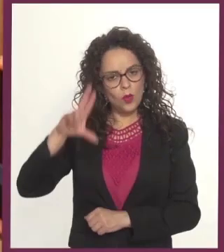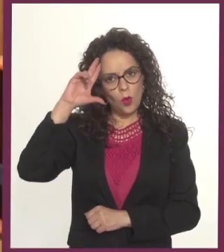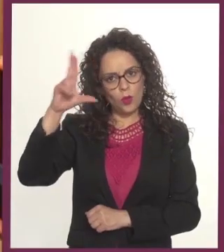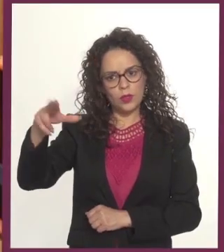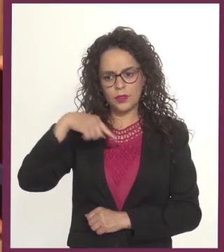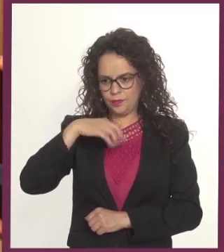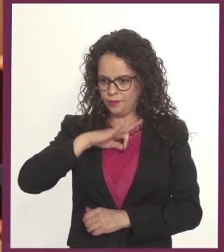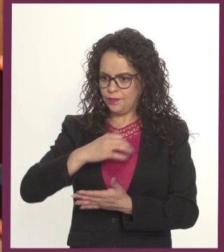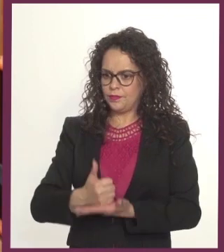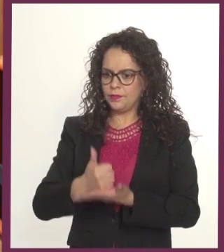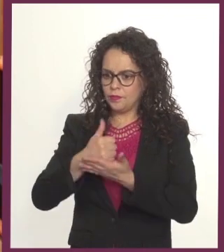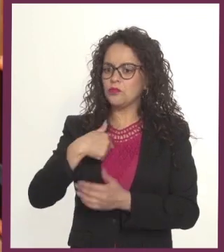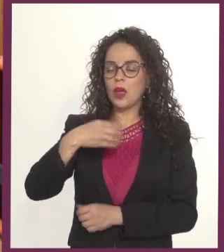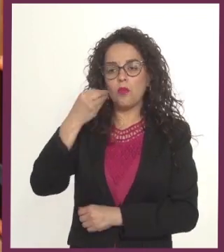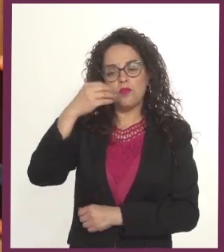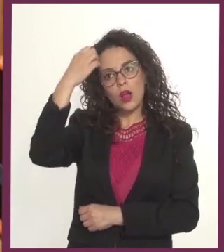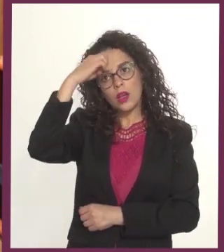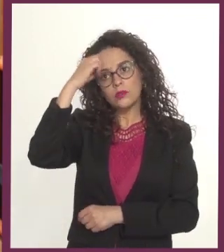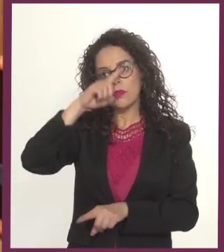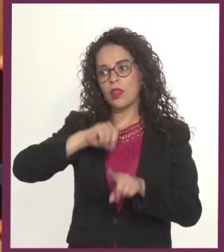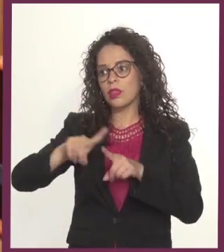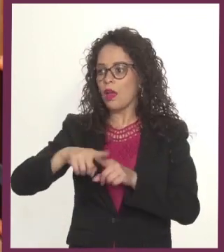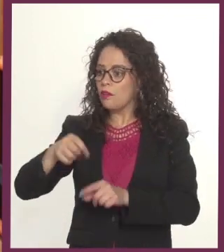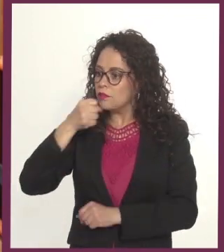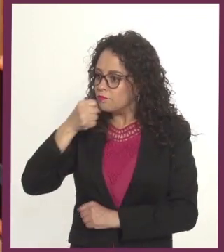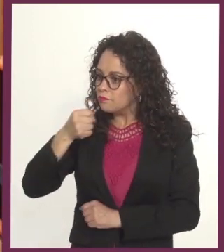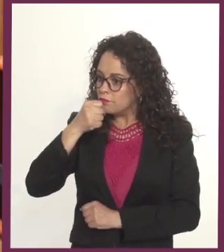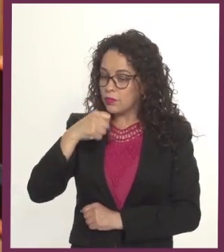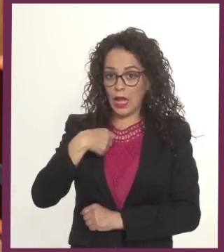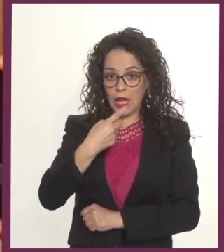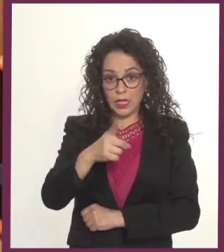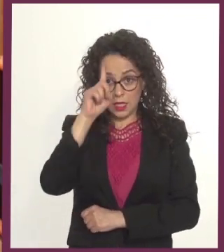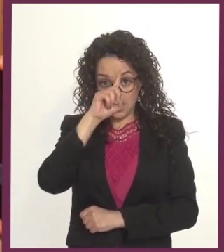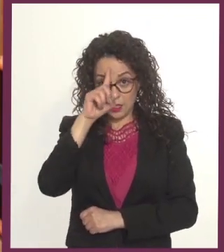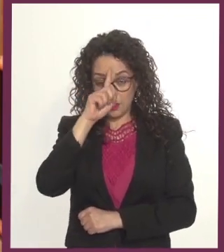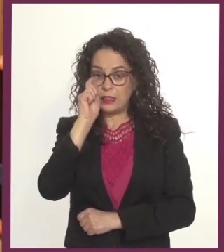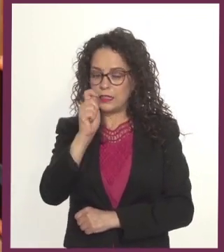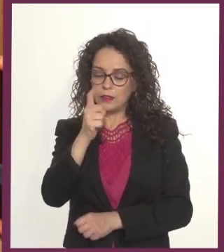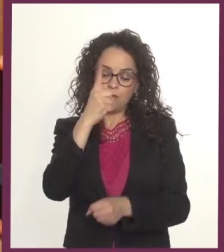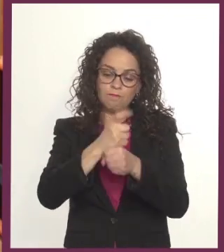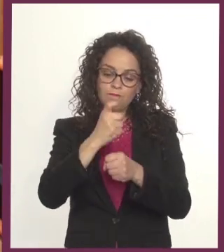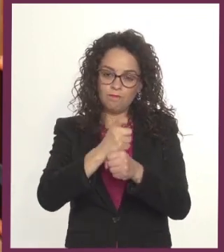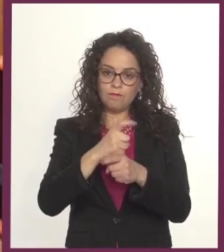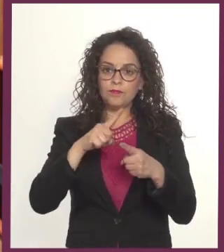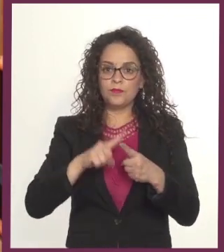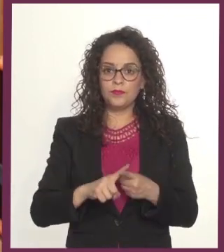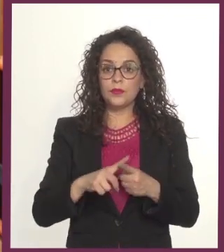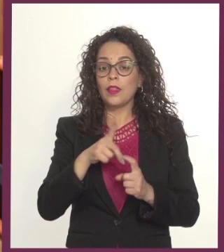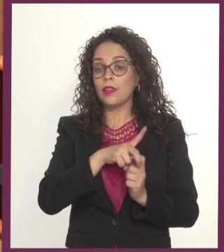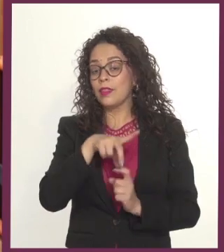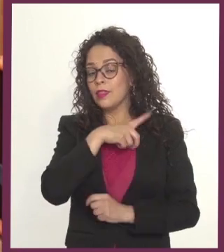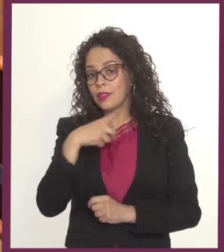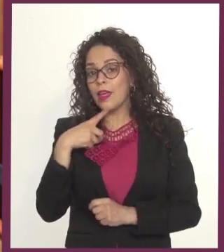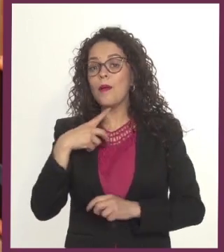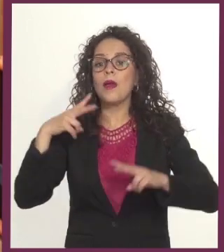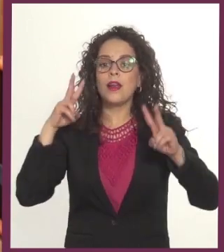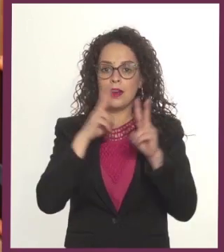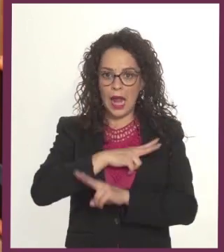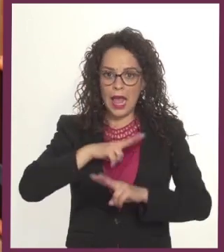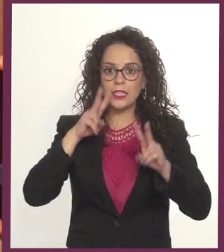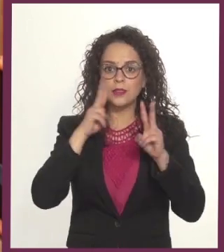Hola, ¿puedo ayudar? Tengo experiencia con muchos locutores y lo que te puedo decir como paso número uno